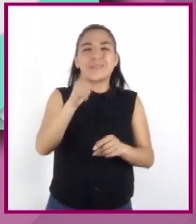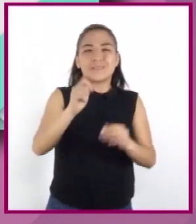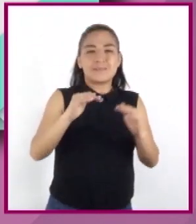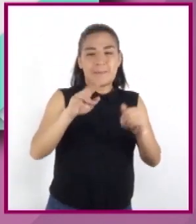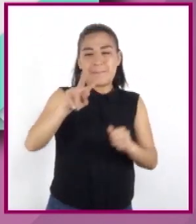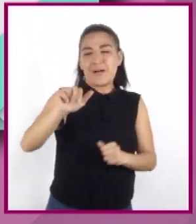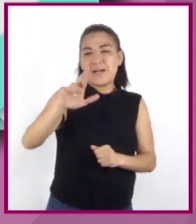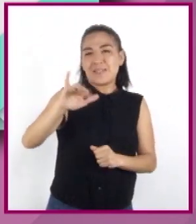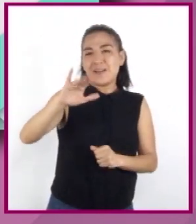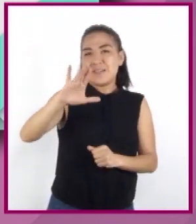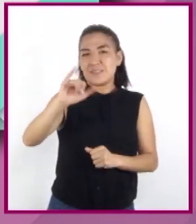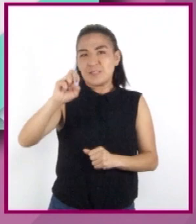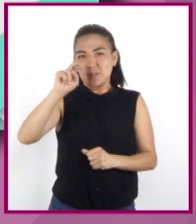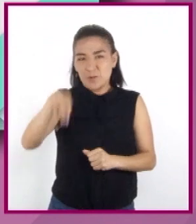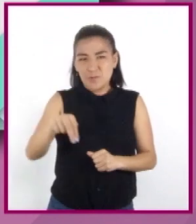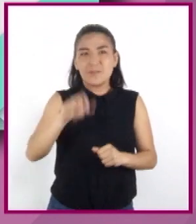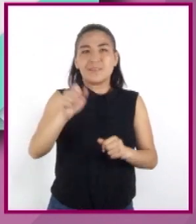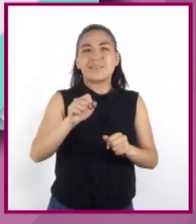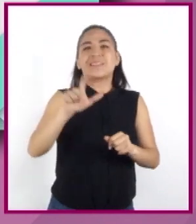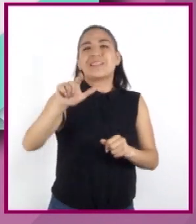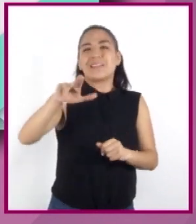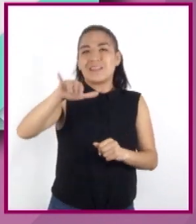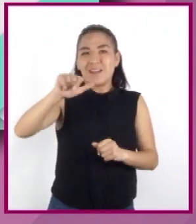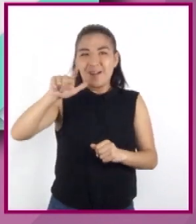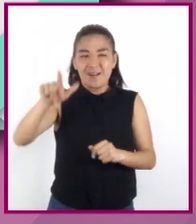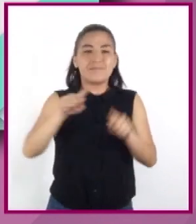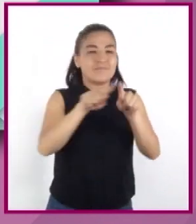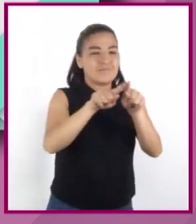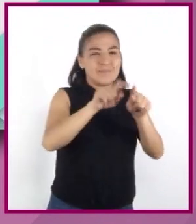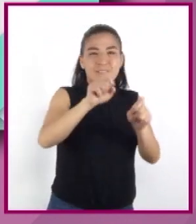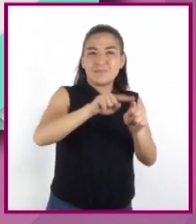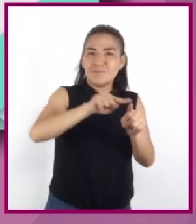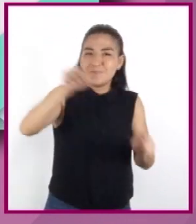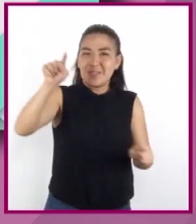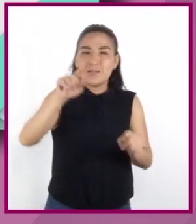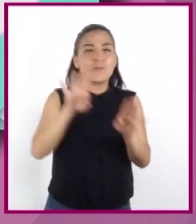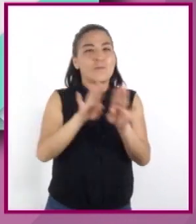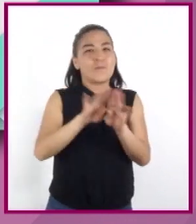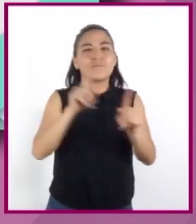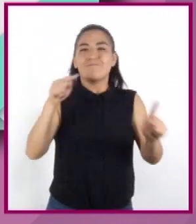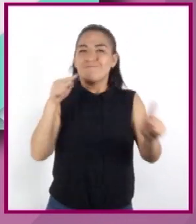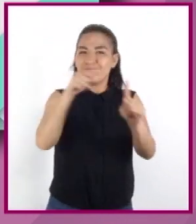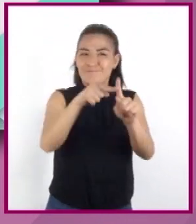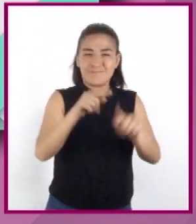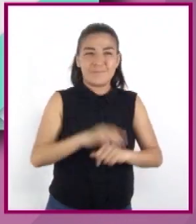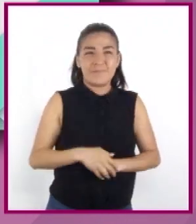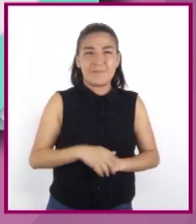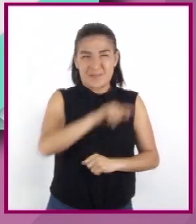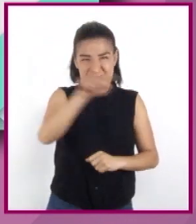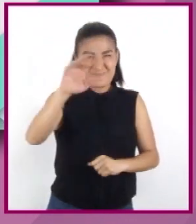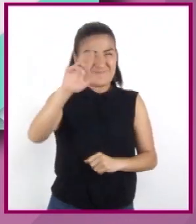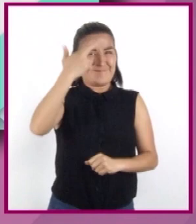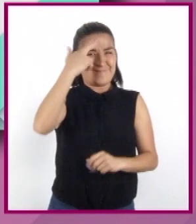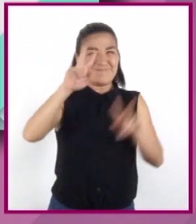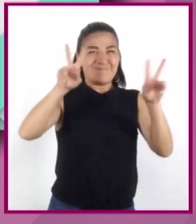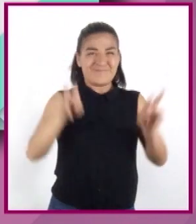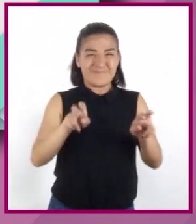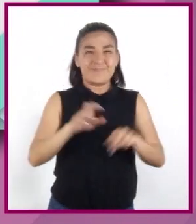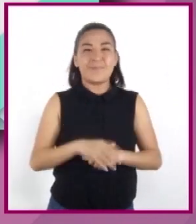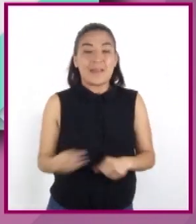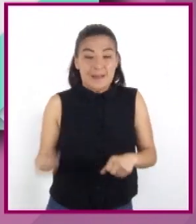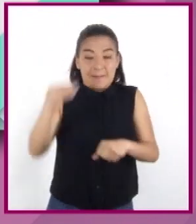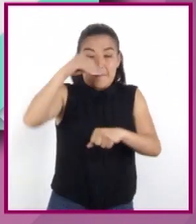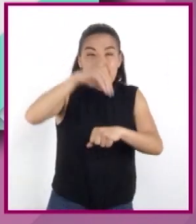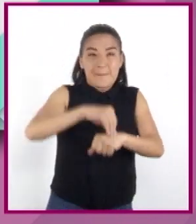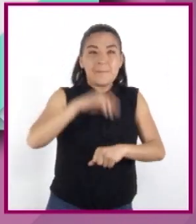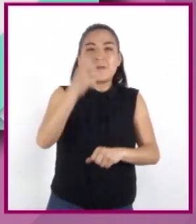variación lineal, muy en particular una variación de proporción directa. ¿Recuerdan el tema? Aumenta